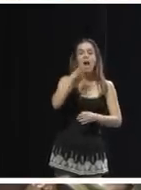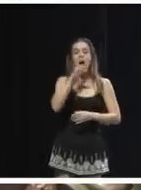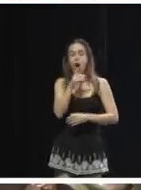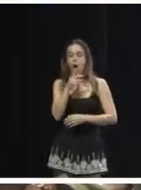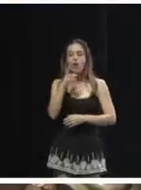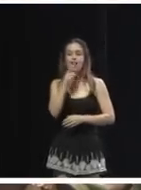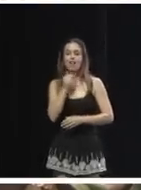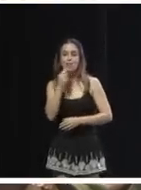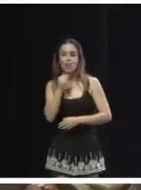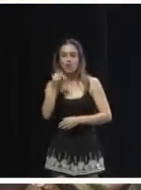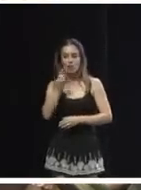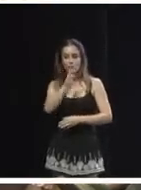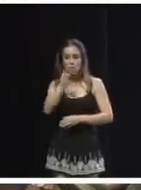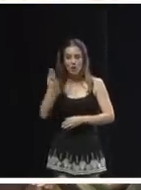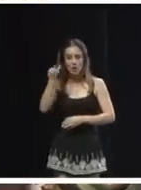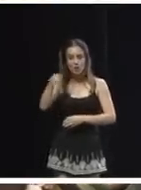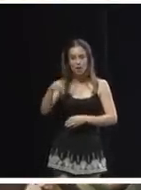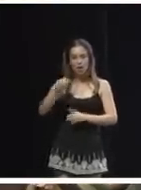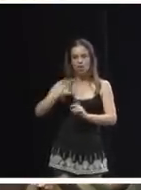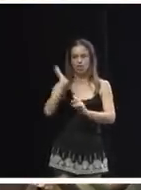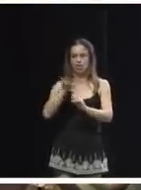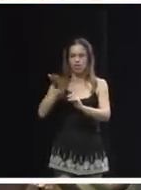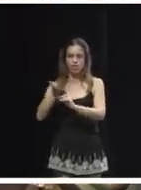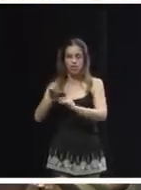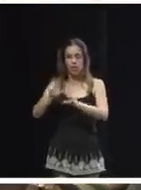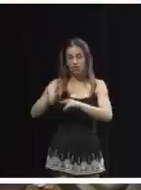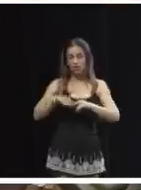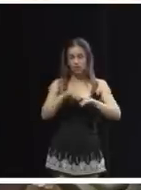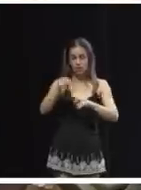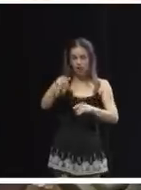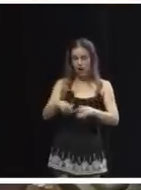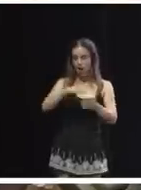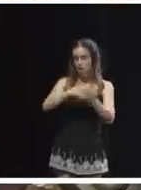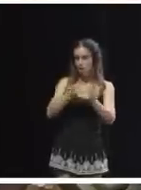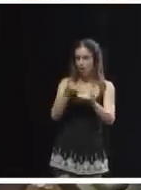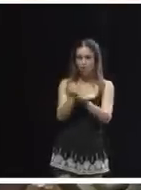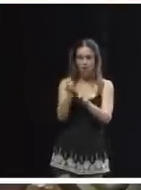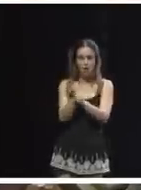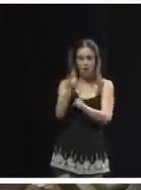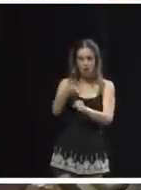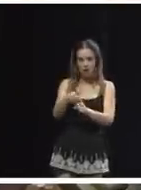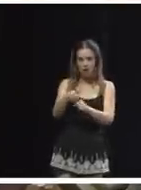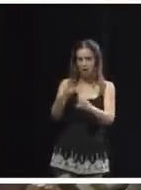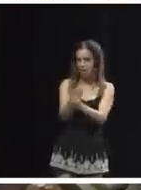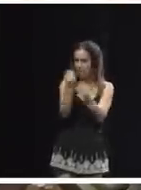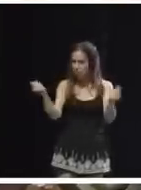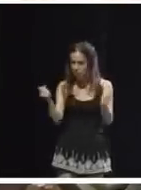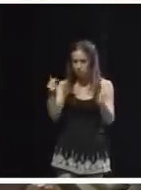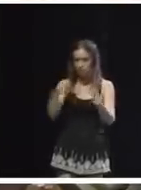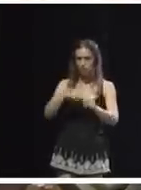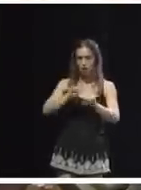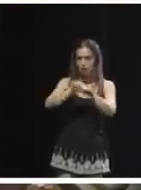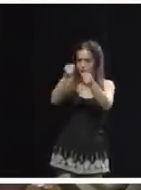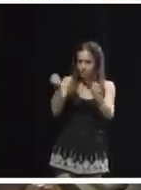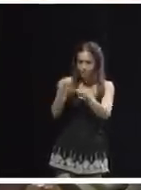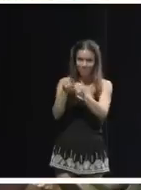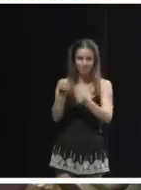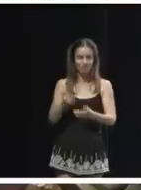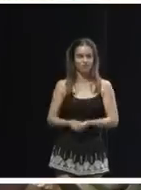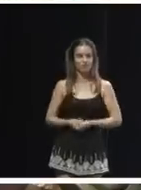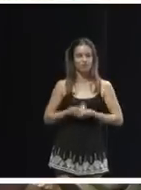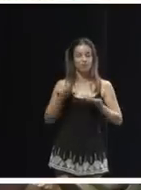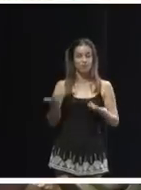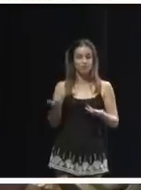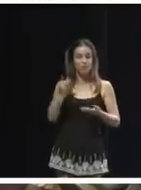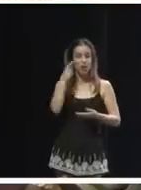un señor que vuelve a dejar sin ejecutar el plan de empleo de vuestra tierra. Mirad, querida Pilar,